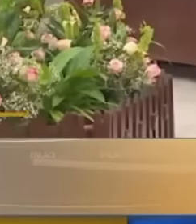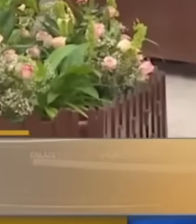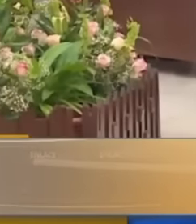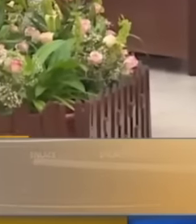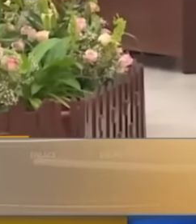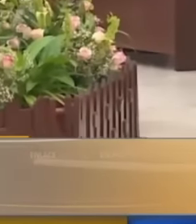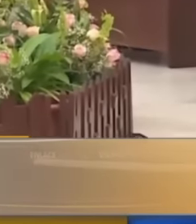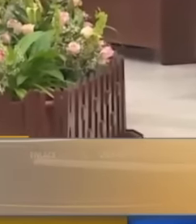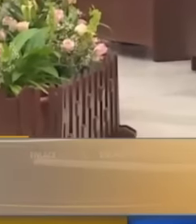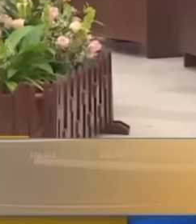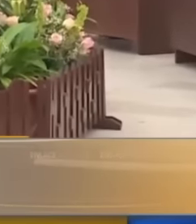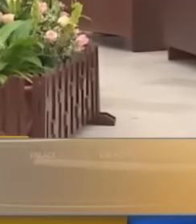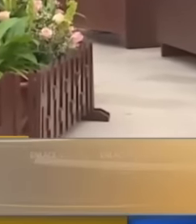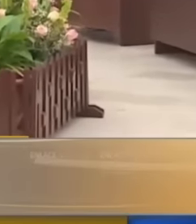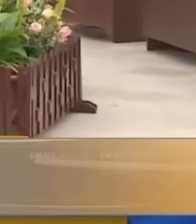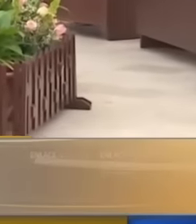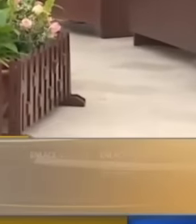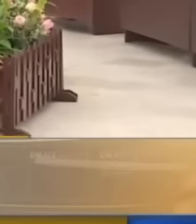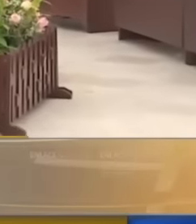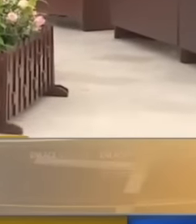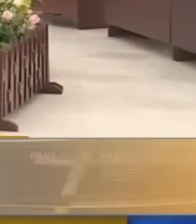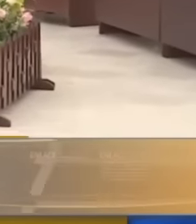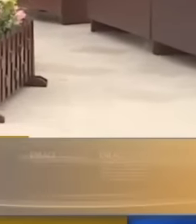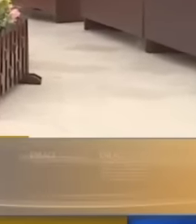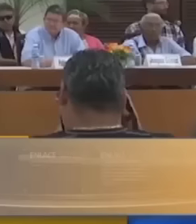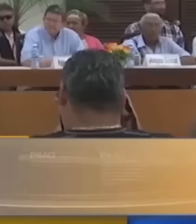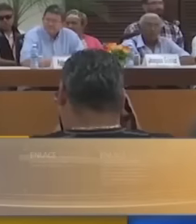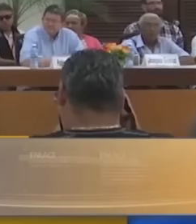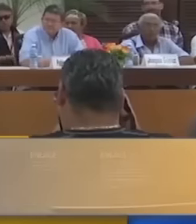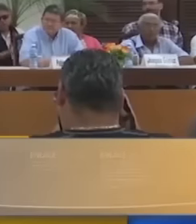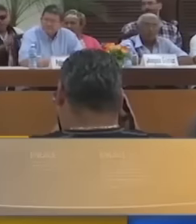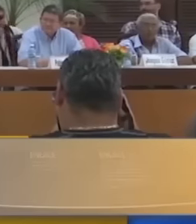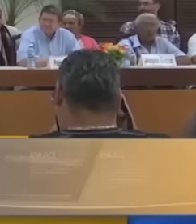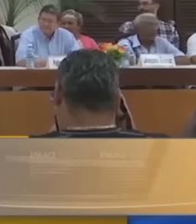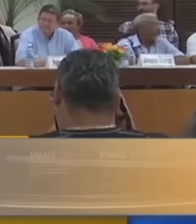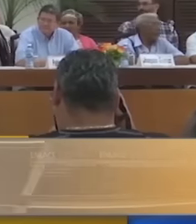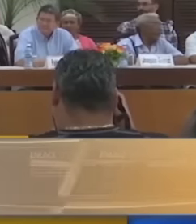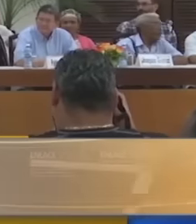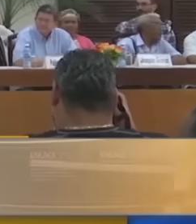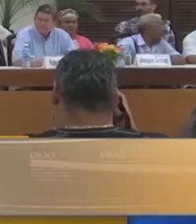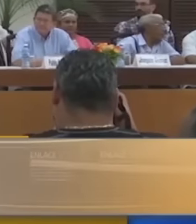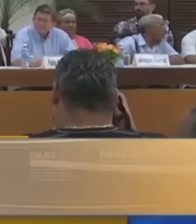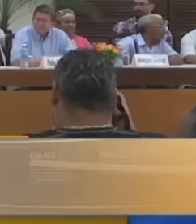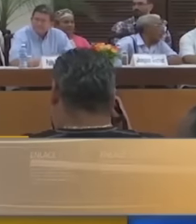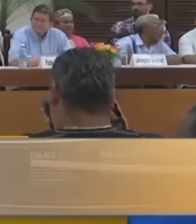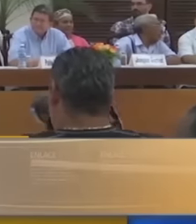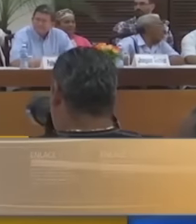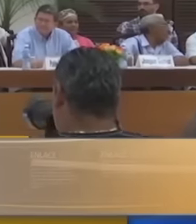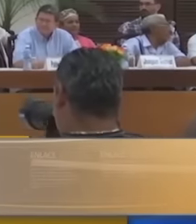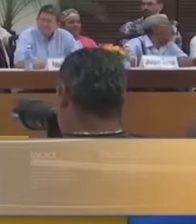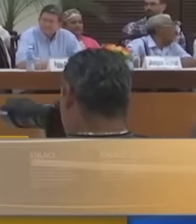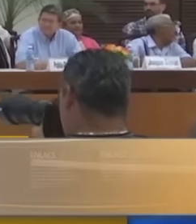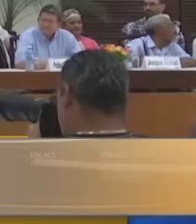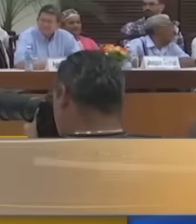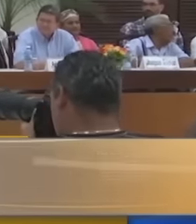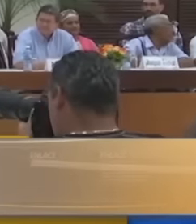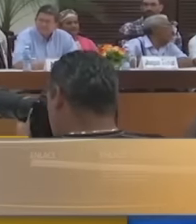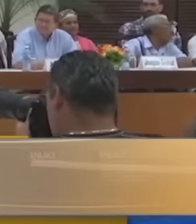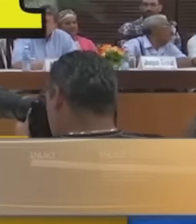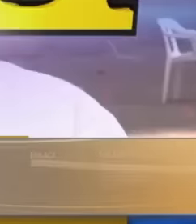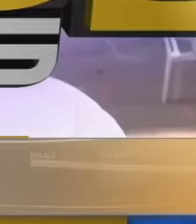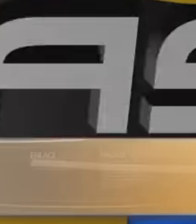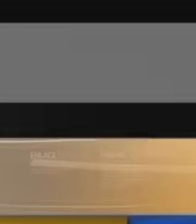Acto simbólico por la paz se cumple este lunes en la plazoleta Cacique Pipatón. Con actos culturales y transmisión en directo desde Cartagena, de la firma de los acuerdos se desarrollará